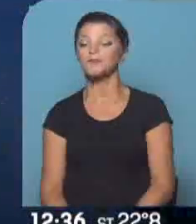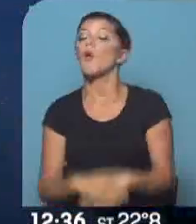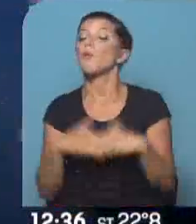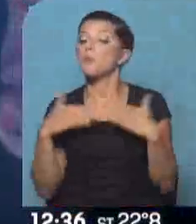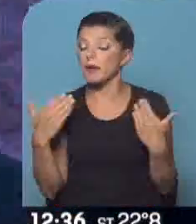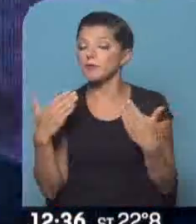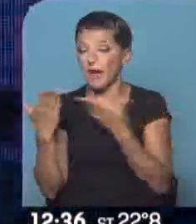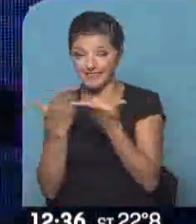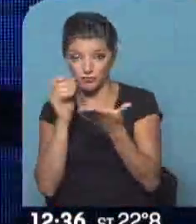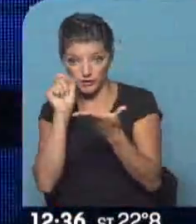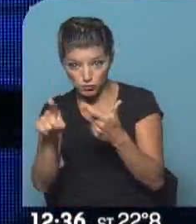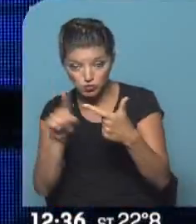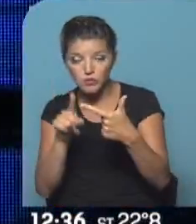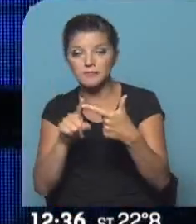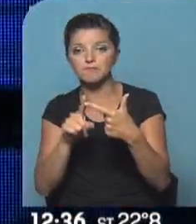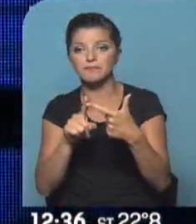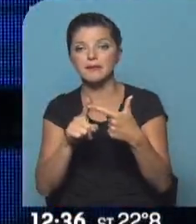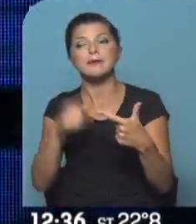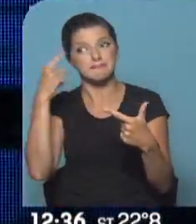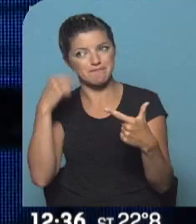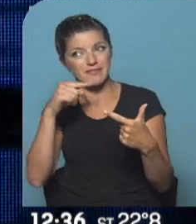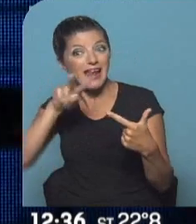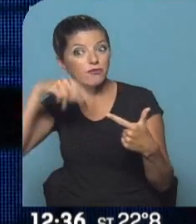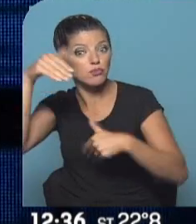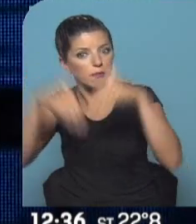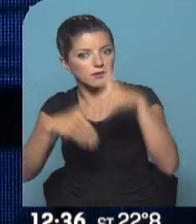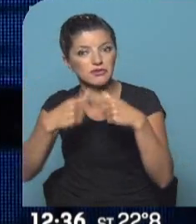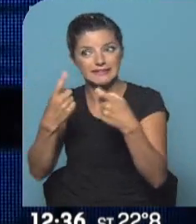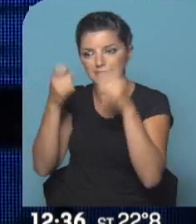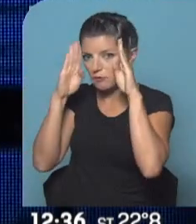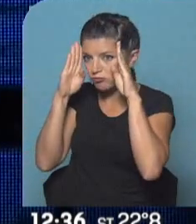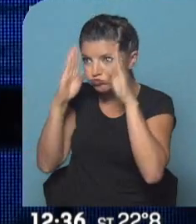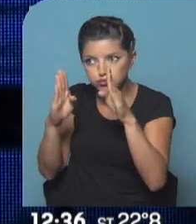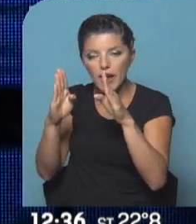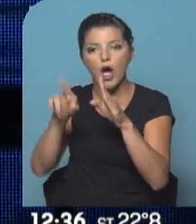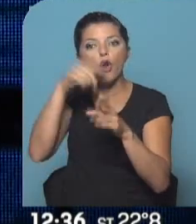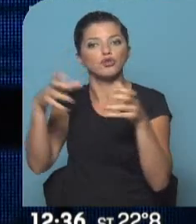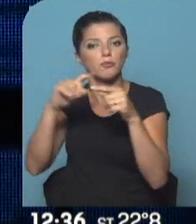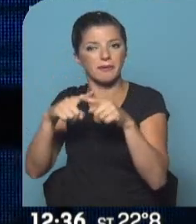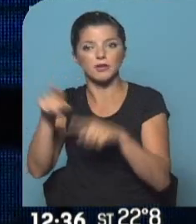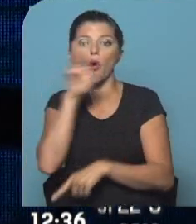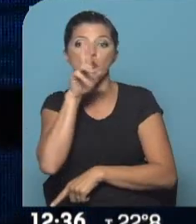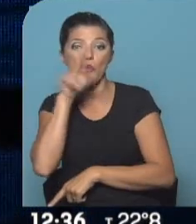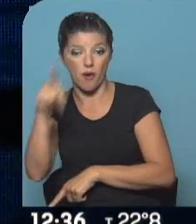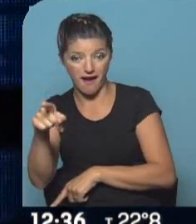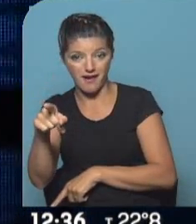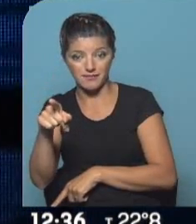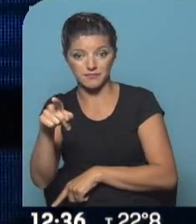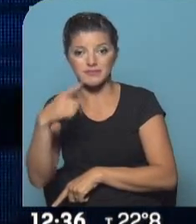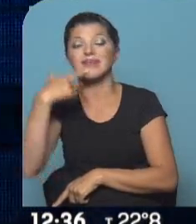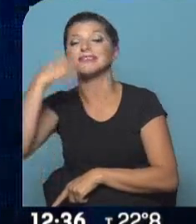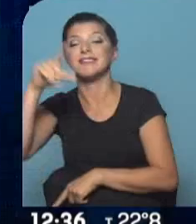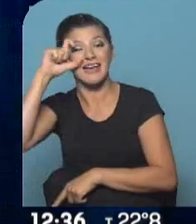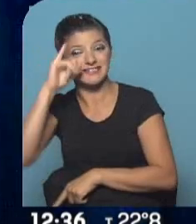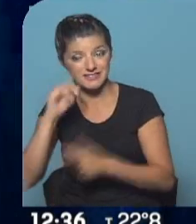sus colaboradores admiten que para la segunda vuelta deberán apuntar a sumar los votos de la debilitada postulante de la izquierda, Beatriz